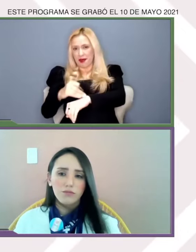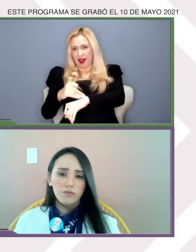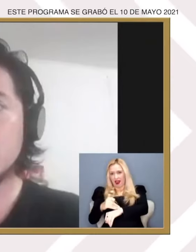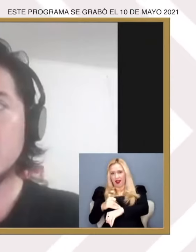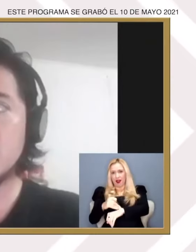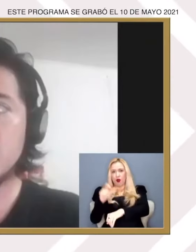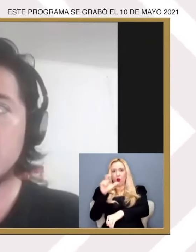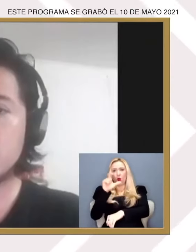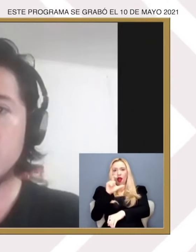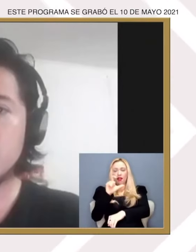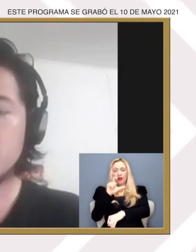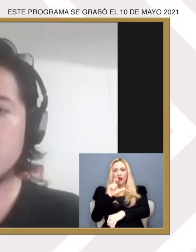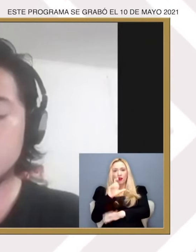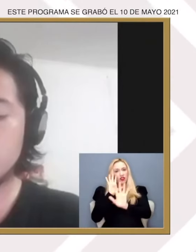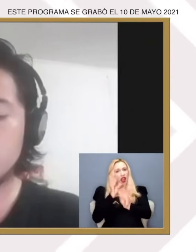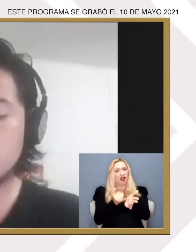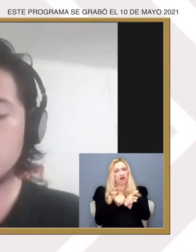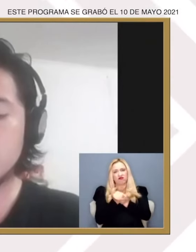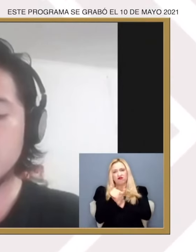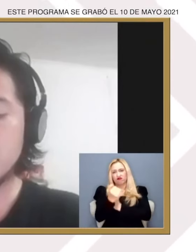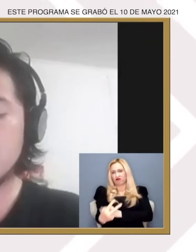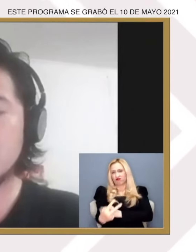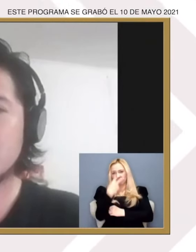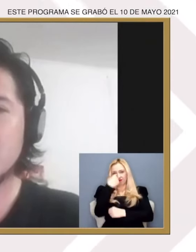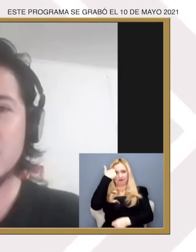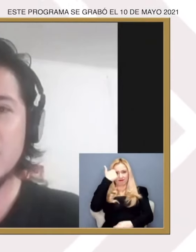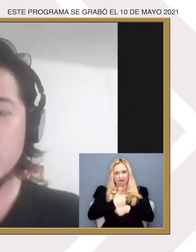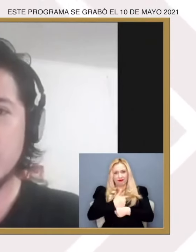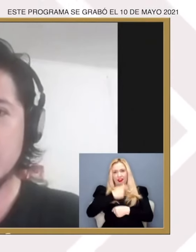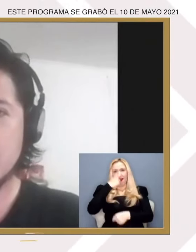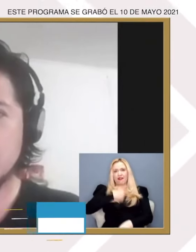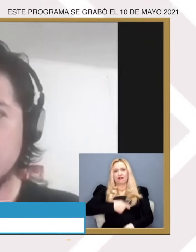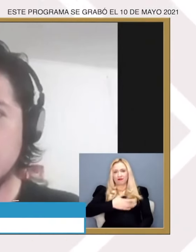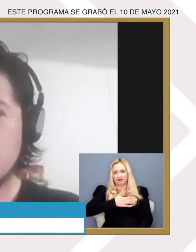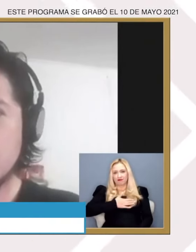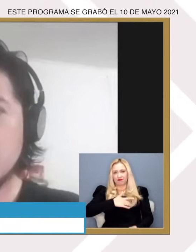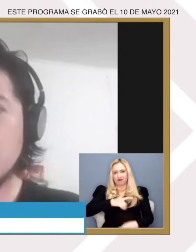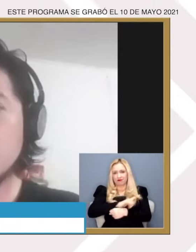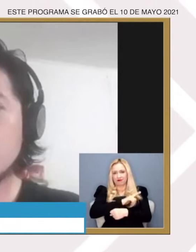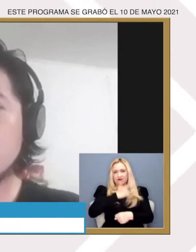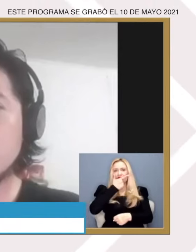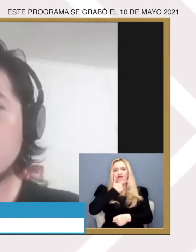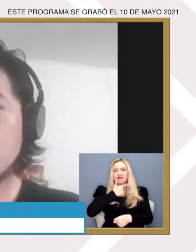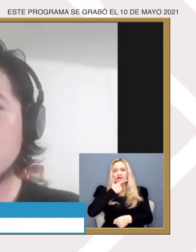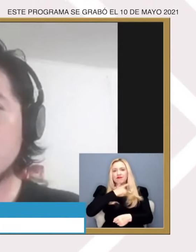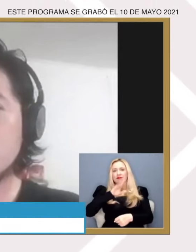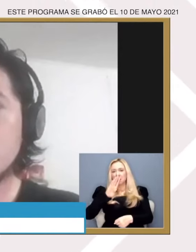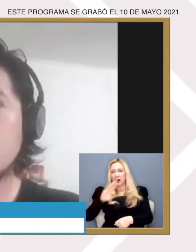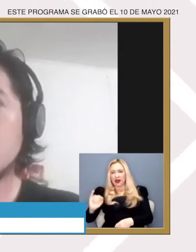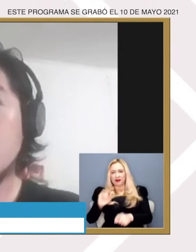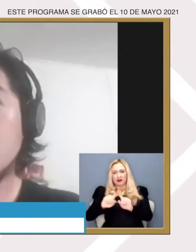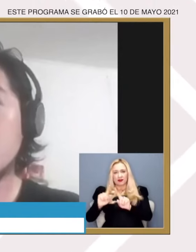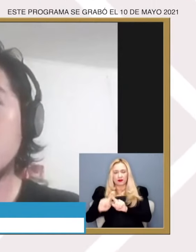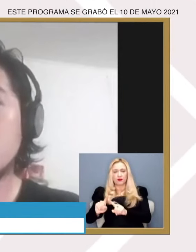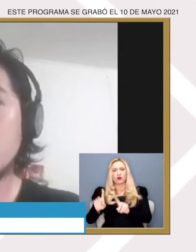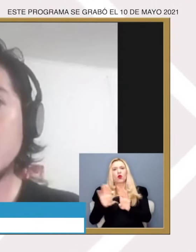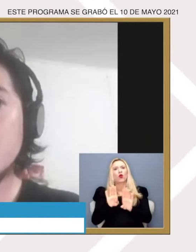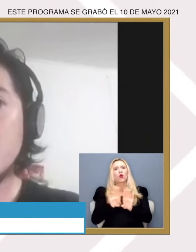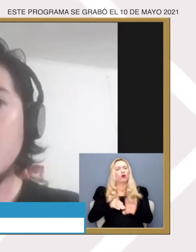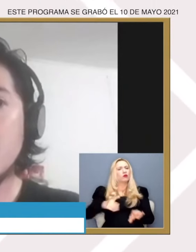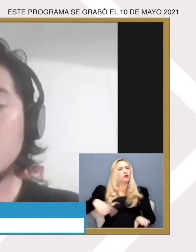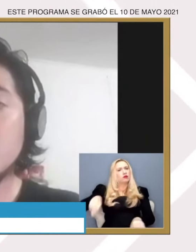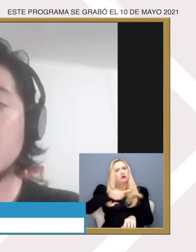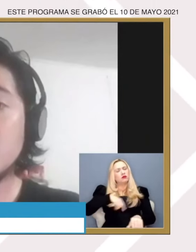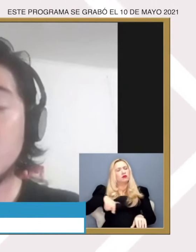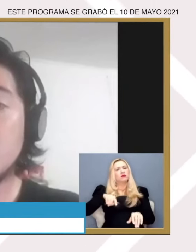closet, también me puse a pensar un poco en las redes de acompañamiento, en cómo es que las organizaciones